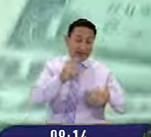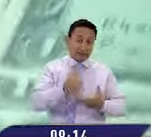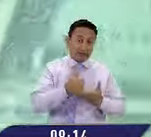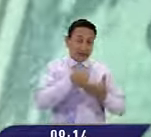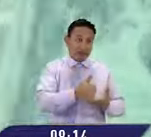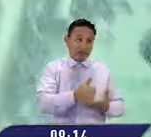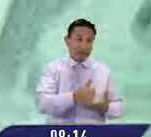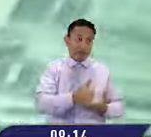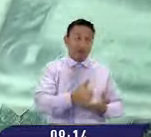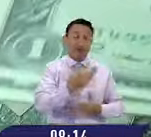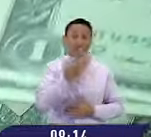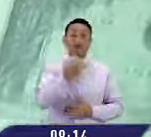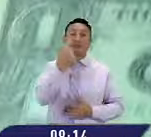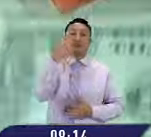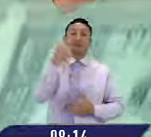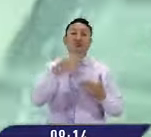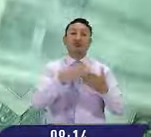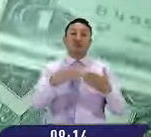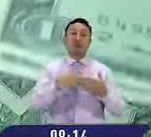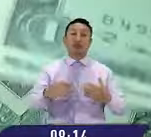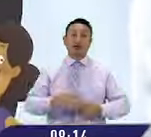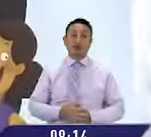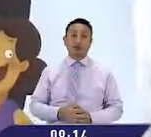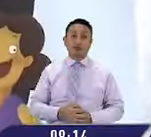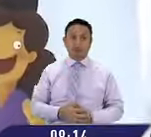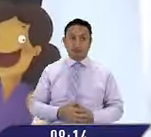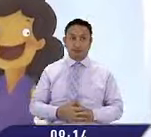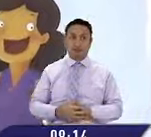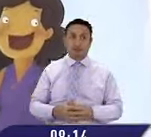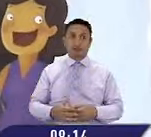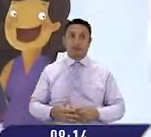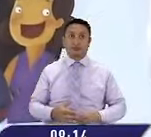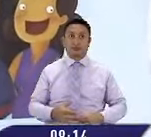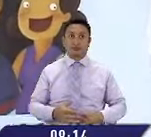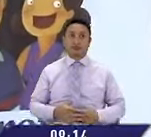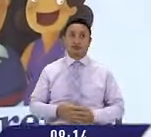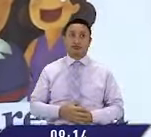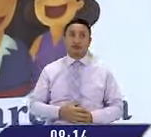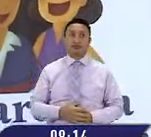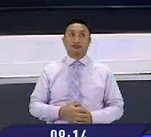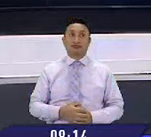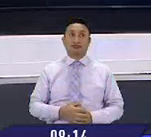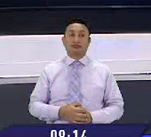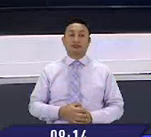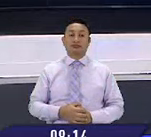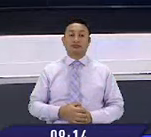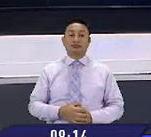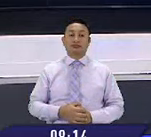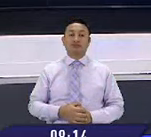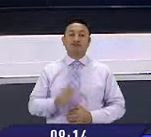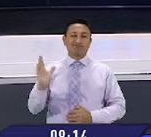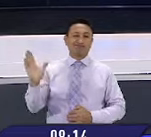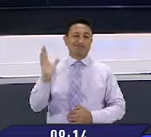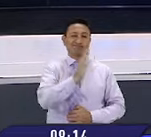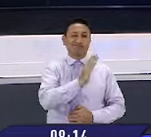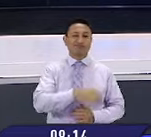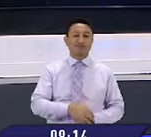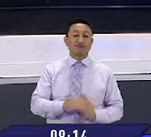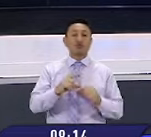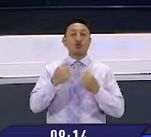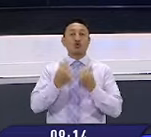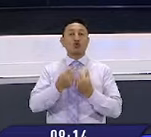una inversión de 14 millones de dólares. Informó Edwin Benalcázar. Cambiamos de tema.